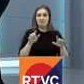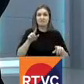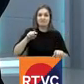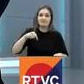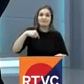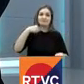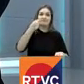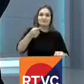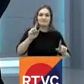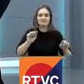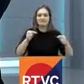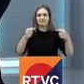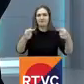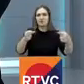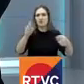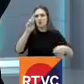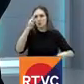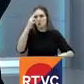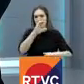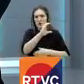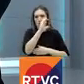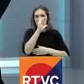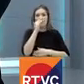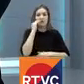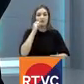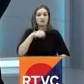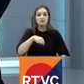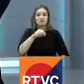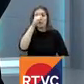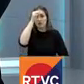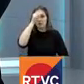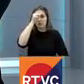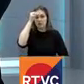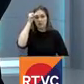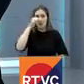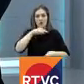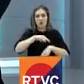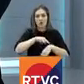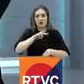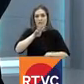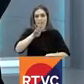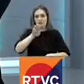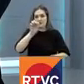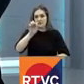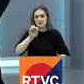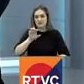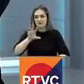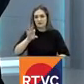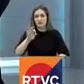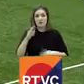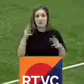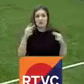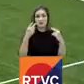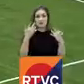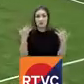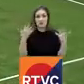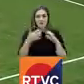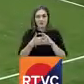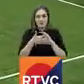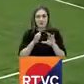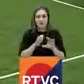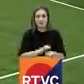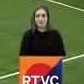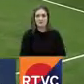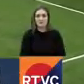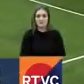Partido que ustedes van a poder disfrutar el próximo domingo desde las 3:50 de la tarde en nuestra pantalla. Señal Colombia.